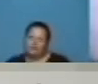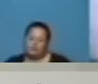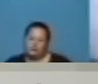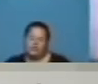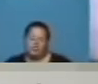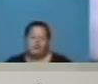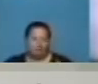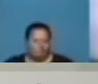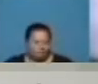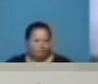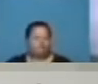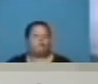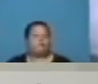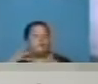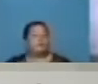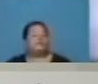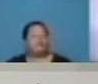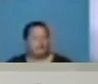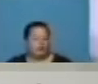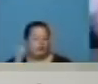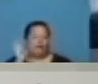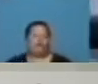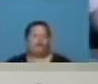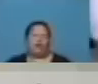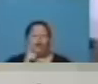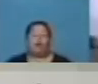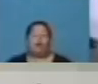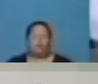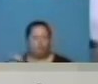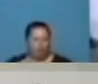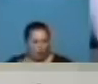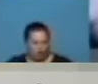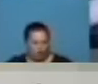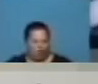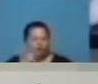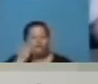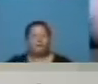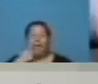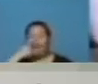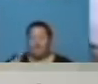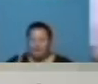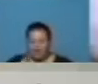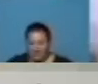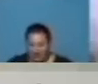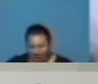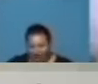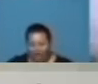todo lo que fuera posible, atacando lo que era el escrutinio provisorio, ya el escrutinio definitivo,